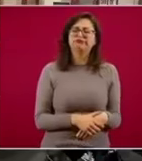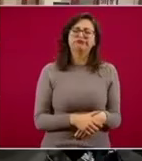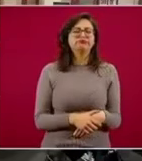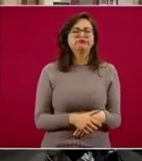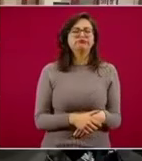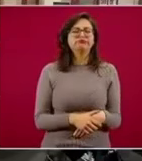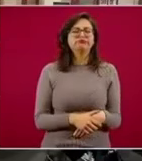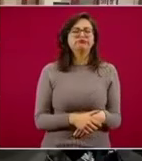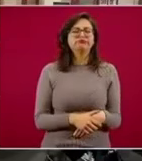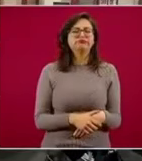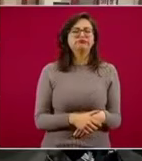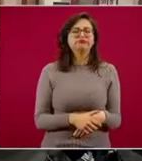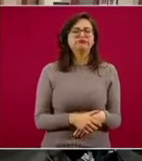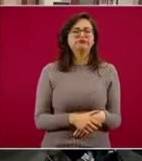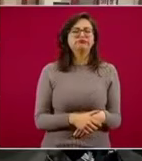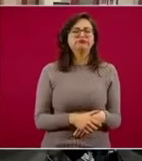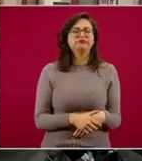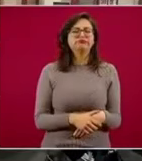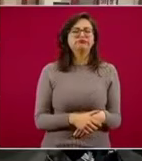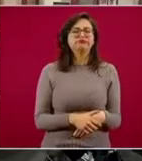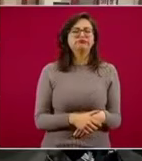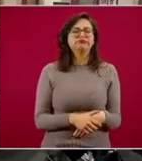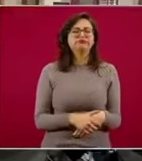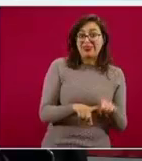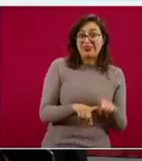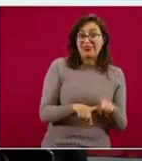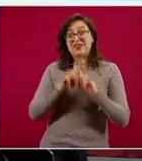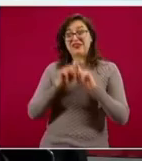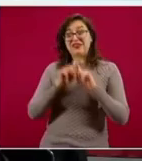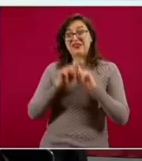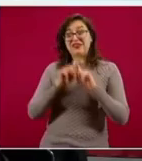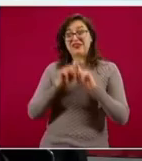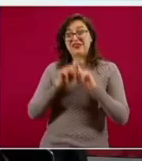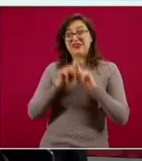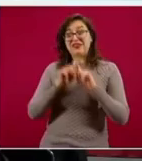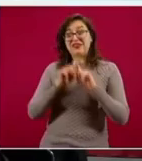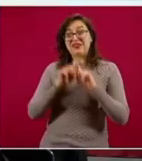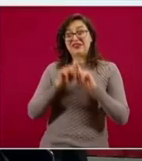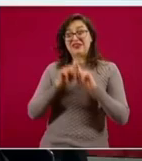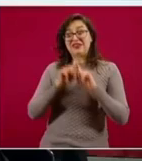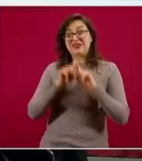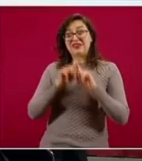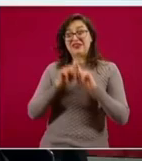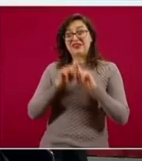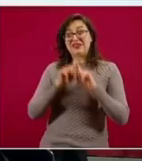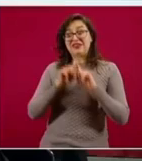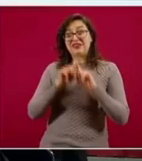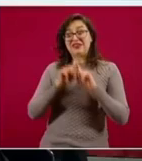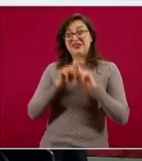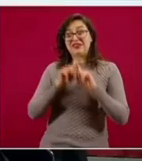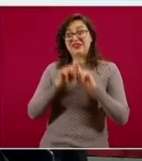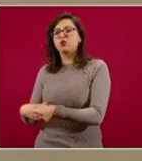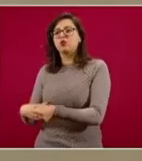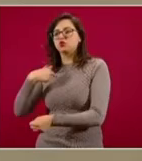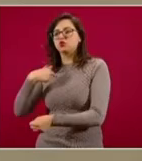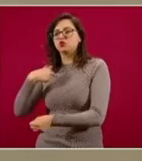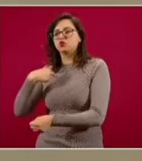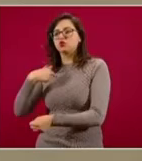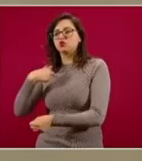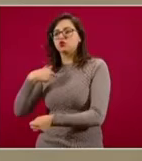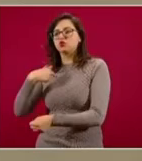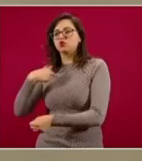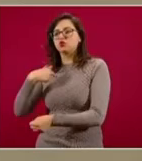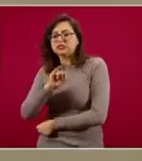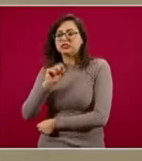el COVID, cuál es la probabilidad de no salir bien librado de la infección. Y